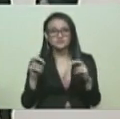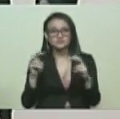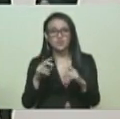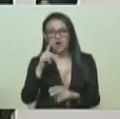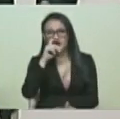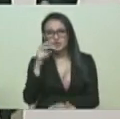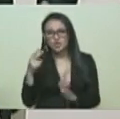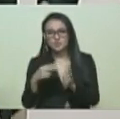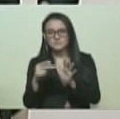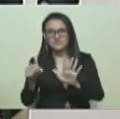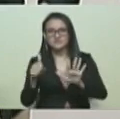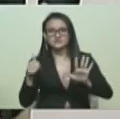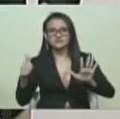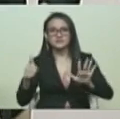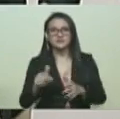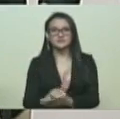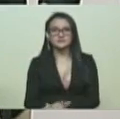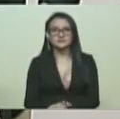año 2016.